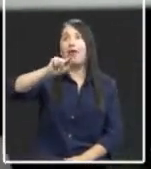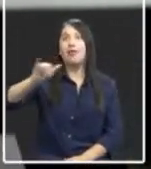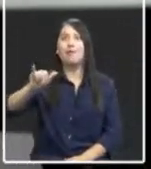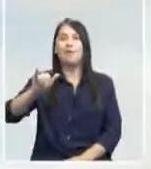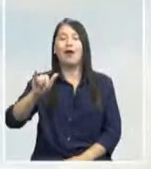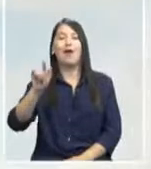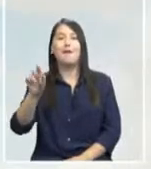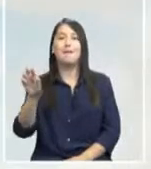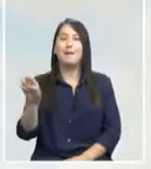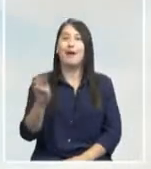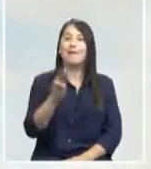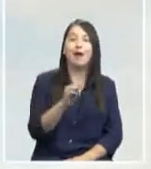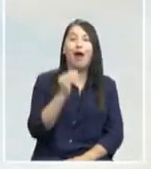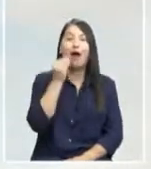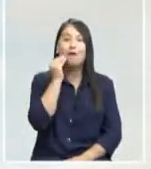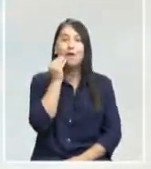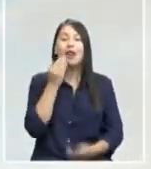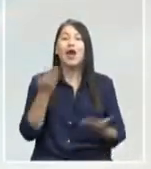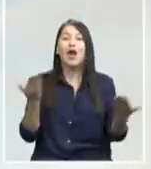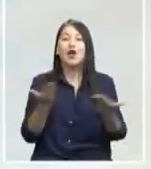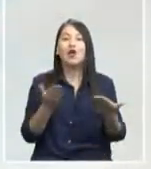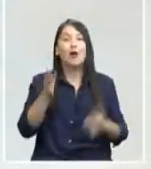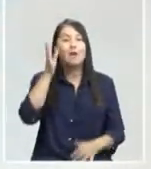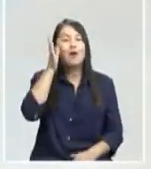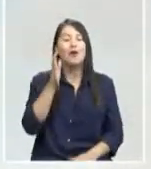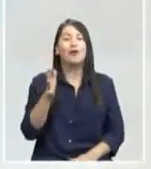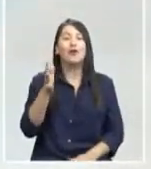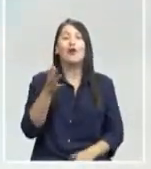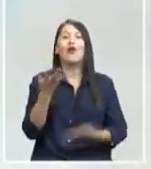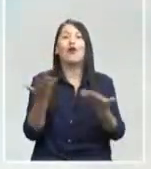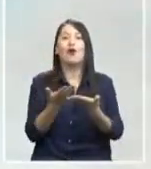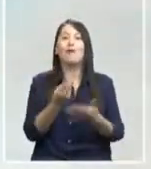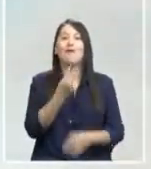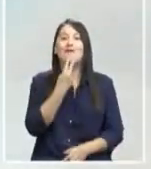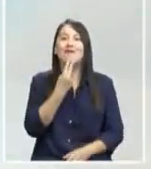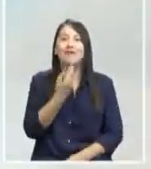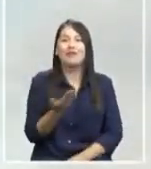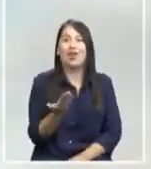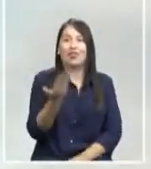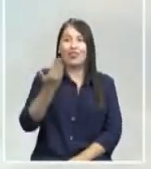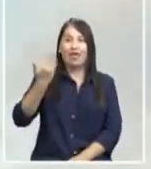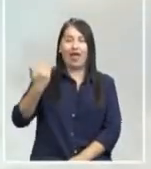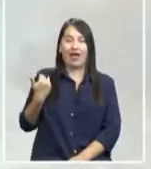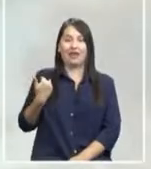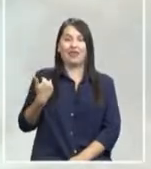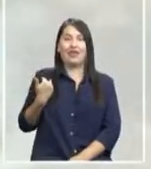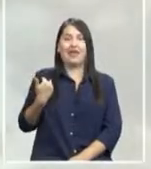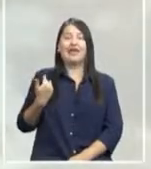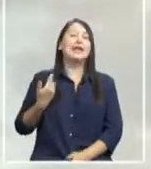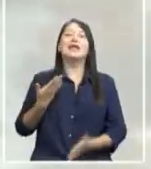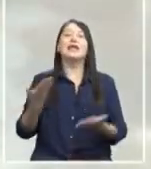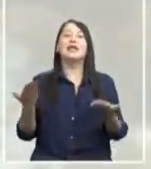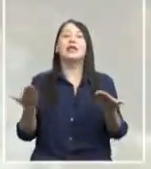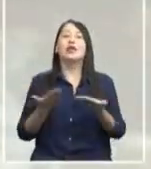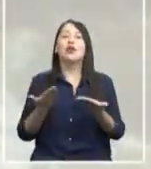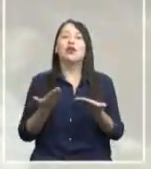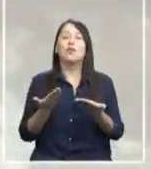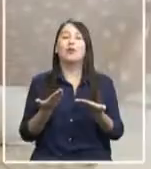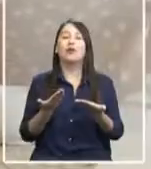¿Cómo ven el pasado que han vivido y qué, desde ese punto de vista, qué es lo que se les haría